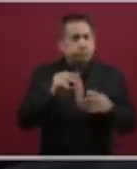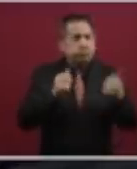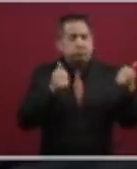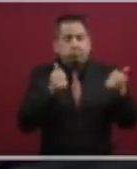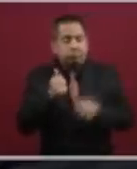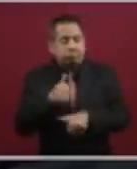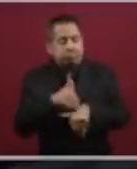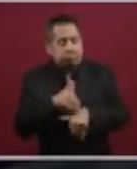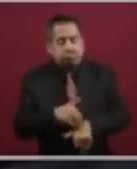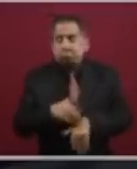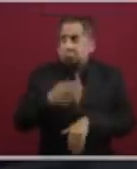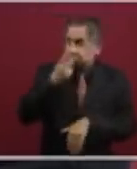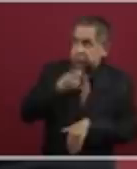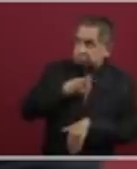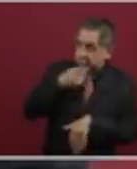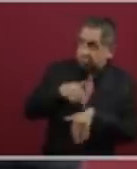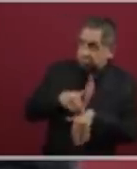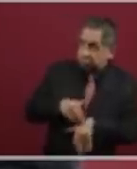subordinados,